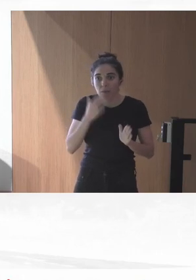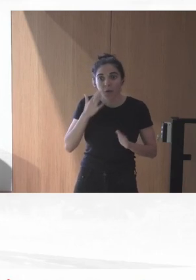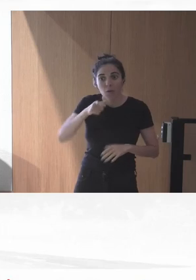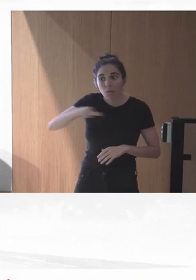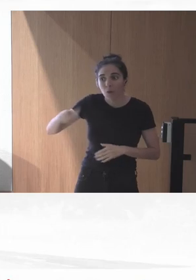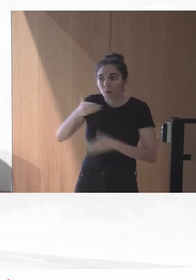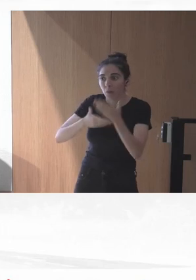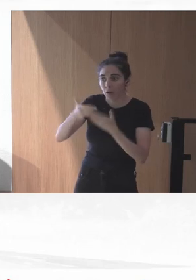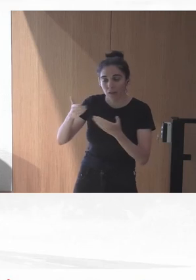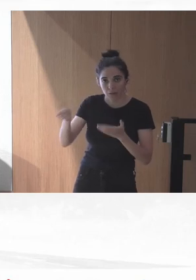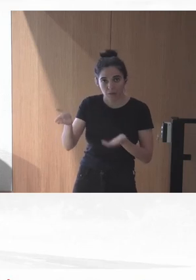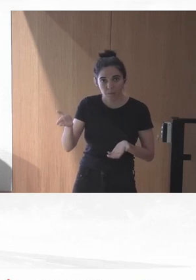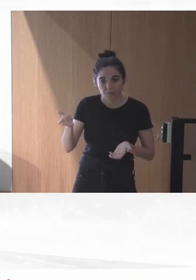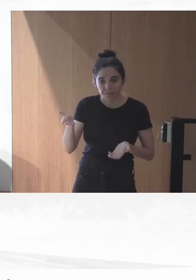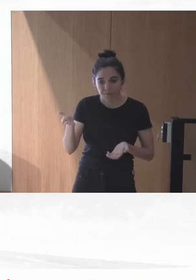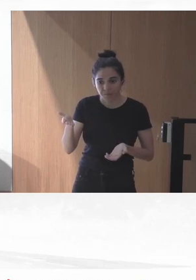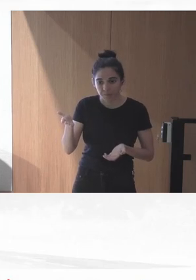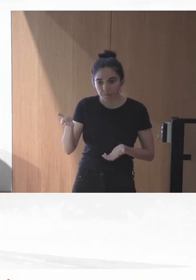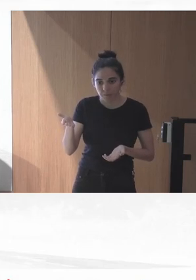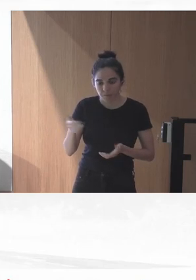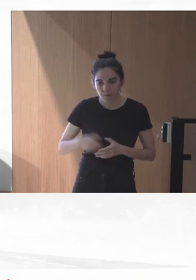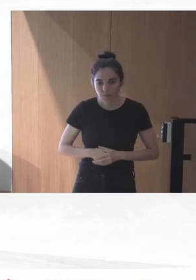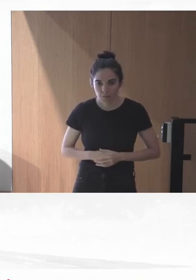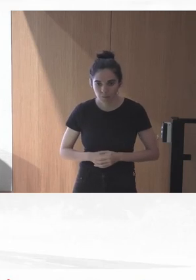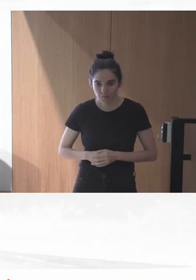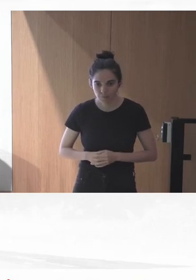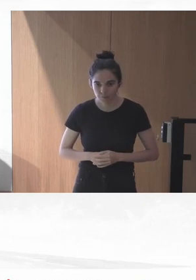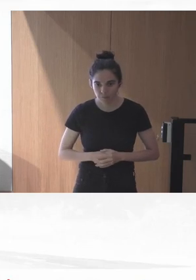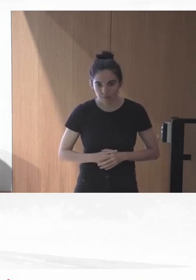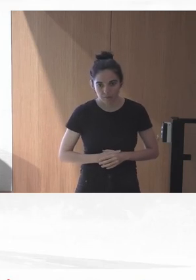intelectual no puede